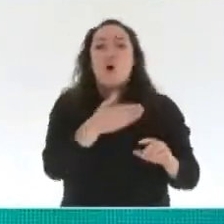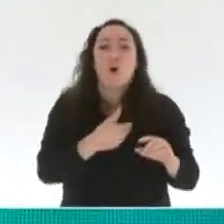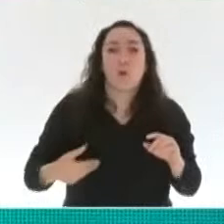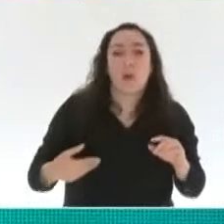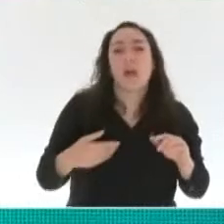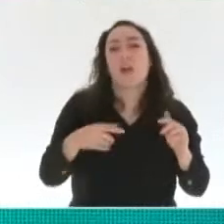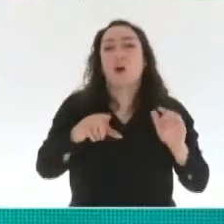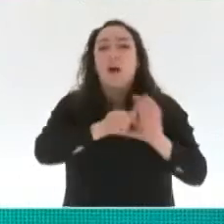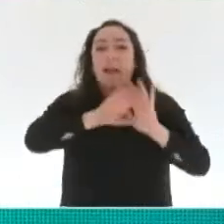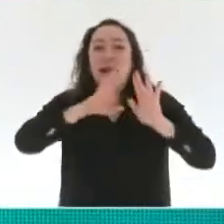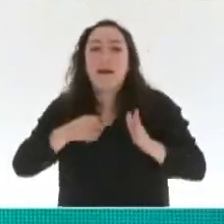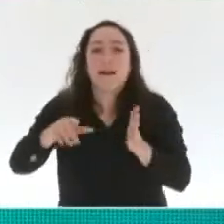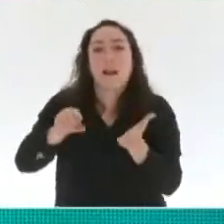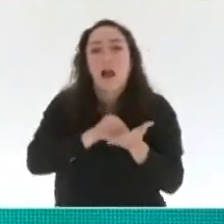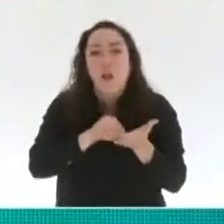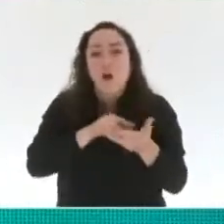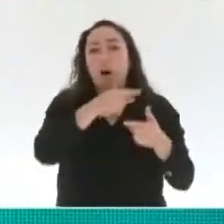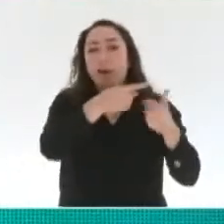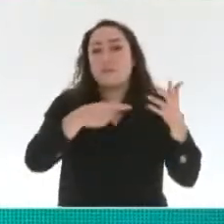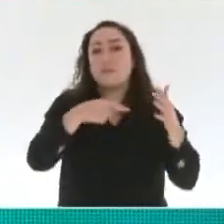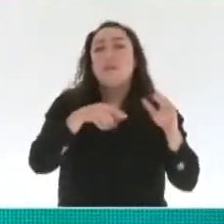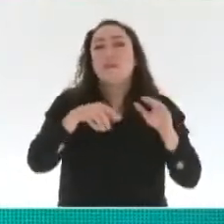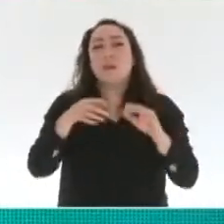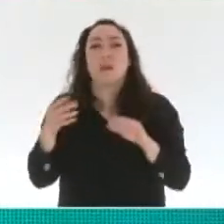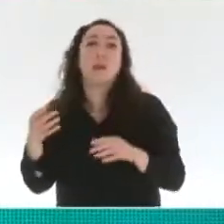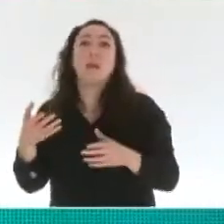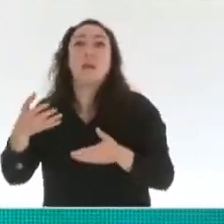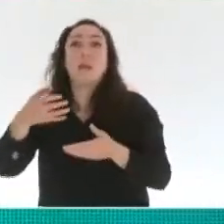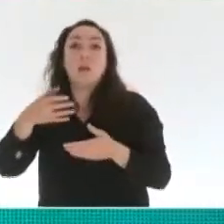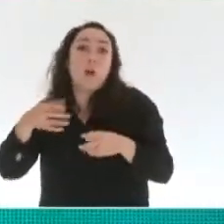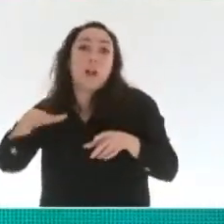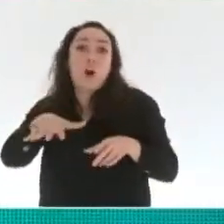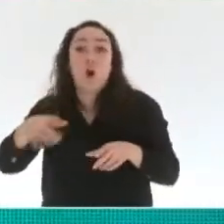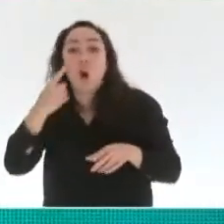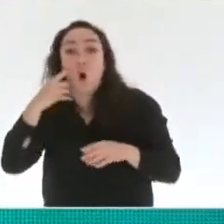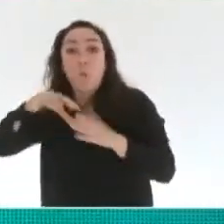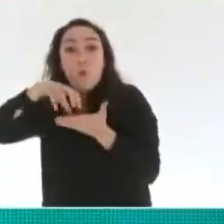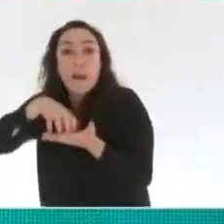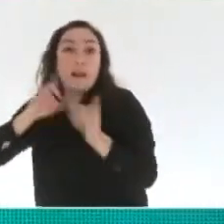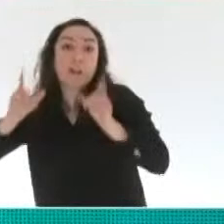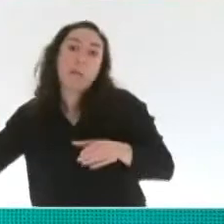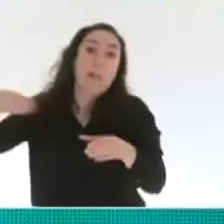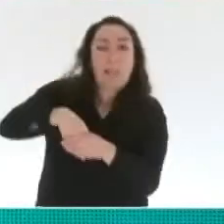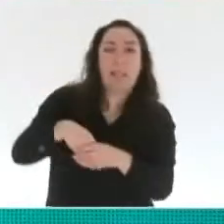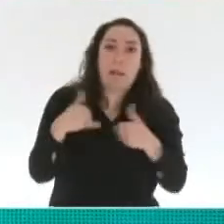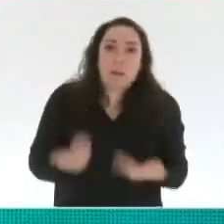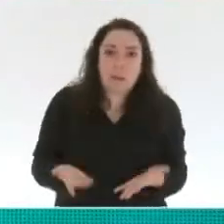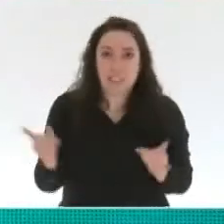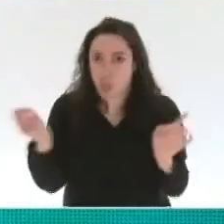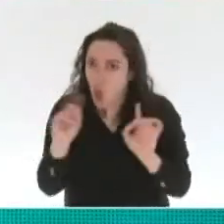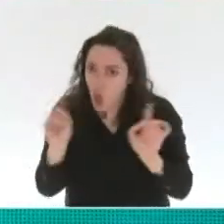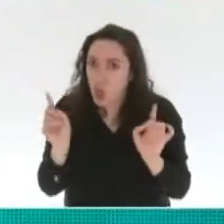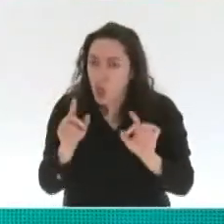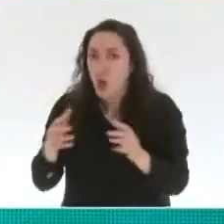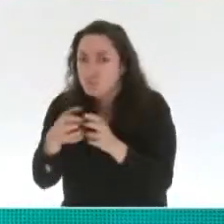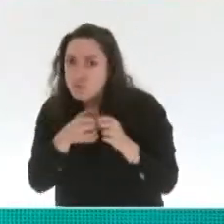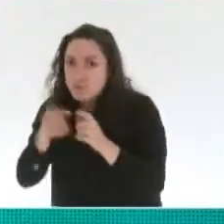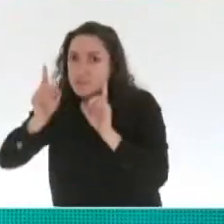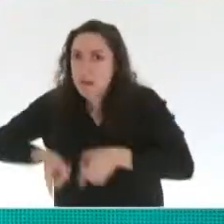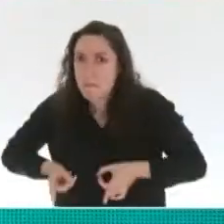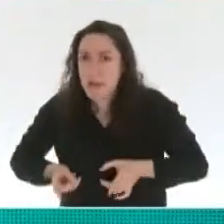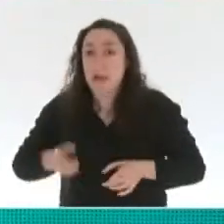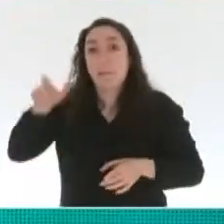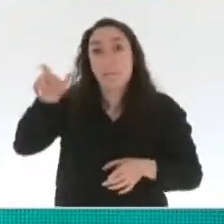legislador y el comunero entra porque vio luz y entró eh queremos también que ese comunero